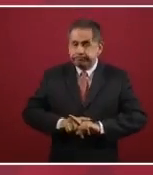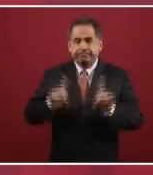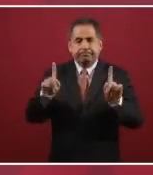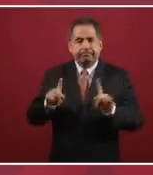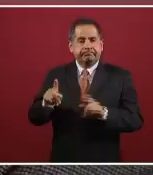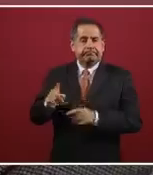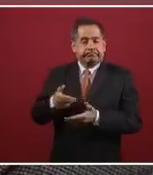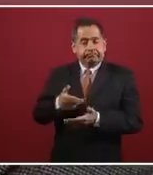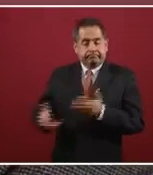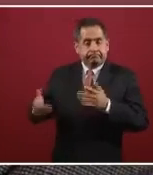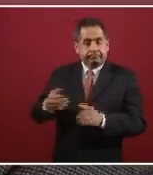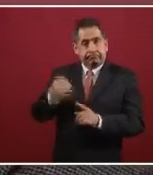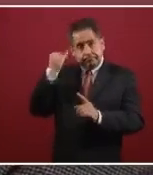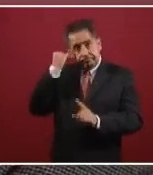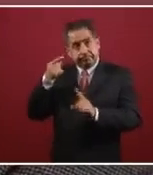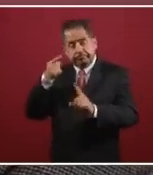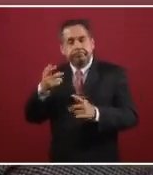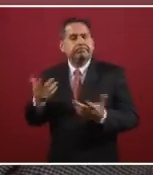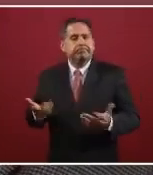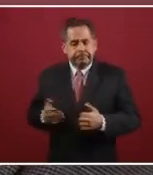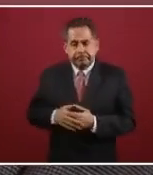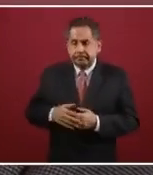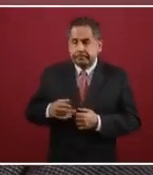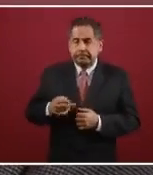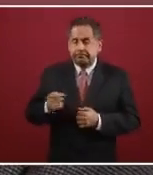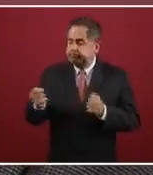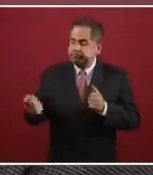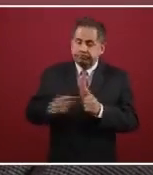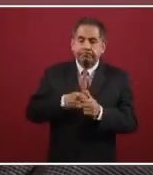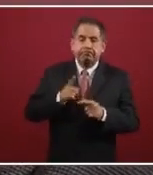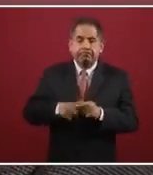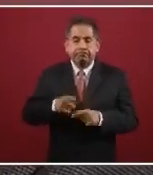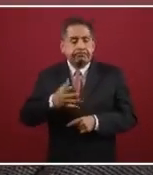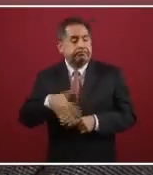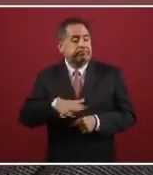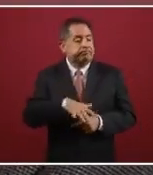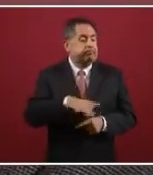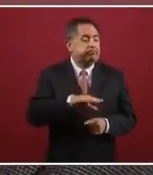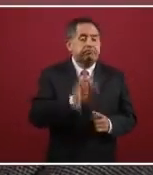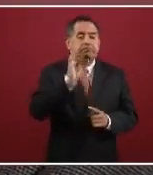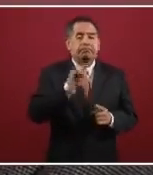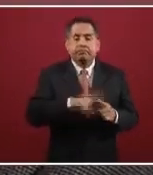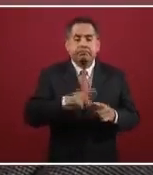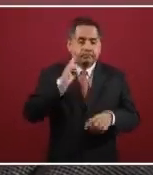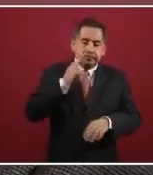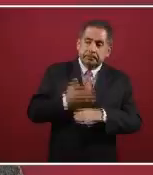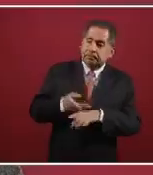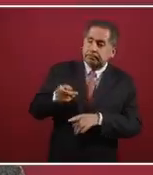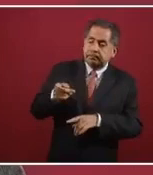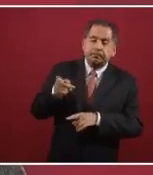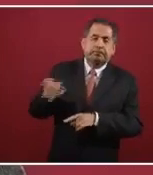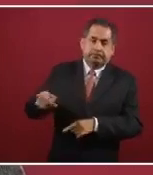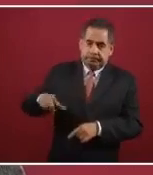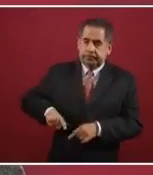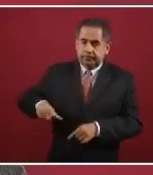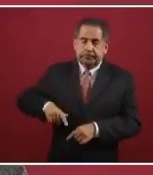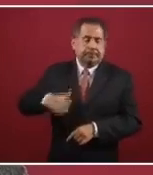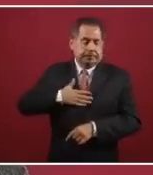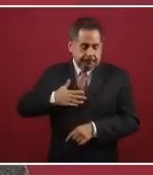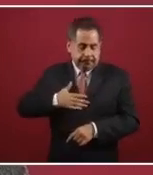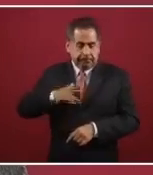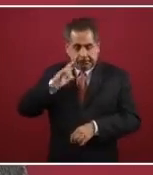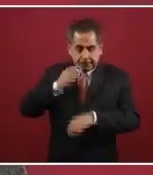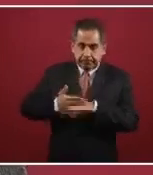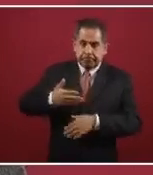partiendo del principio de que la búsqueda de las personas desaparecidas es una responsabilidad del Estado que tiene que atenderse